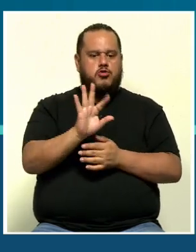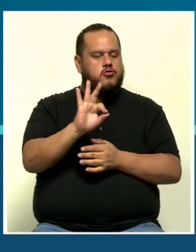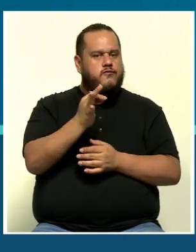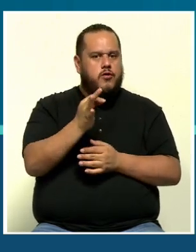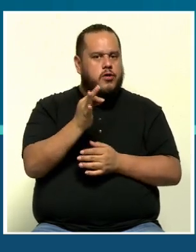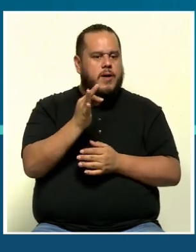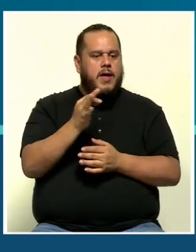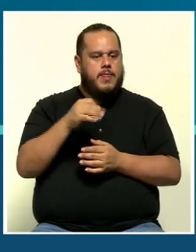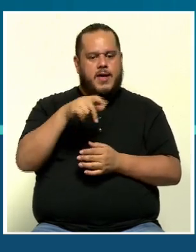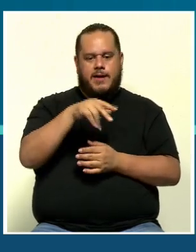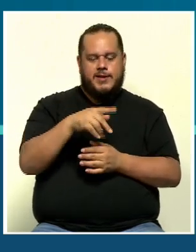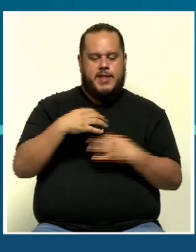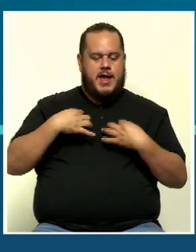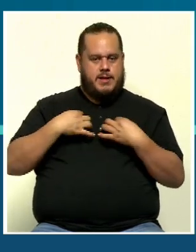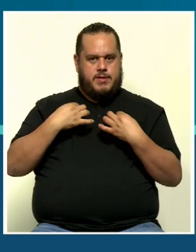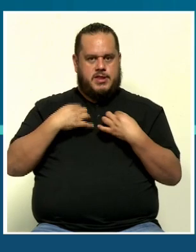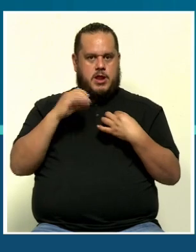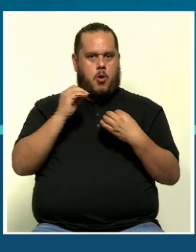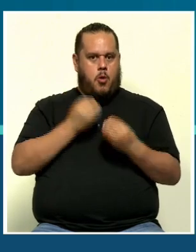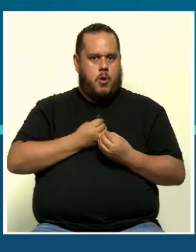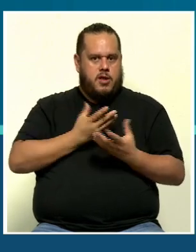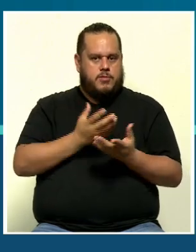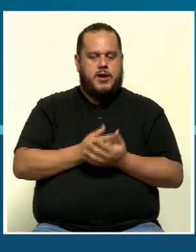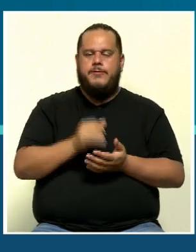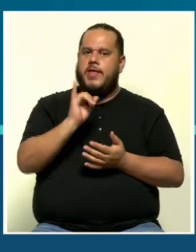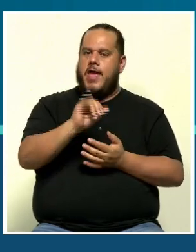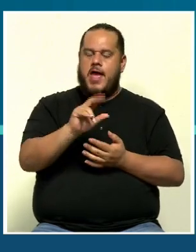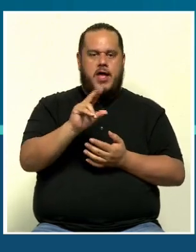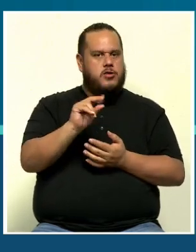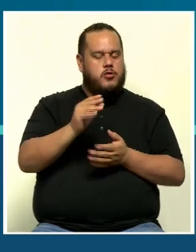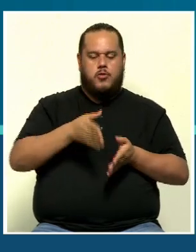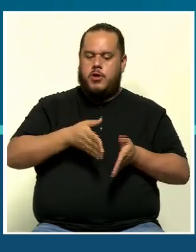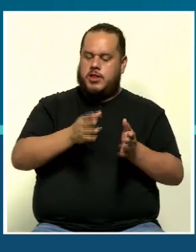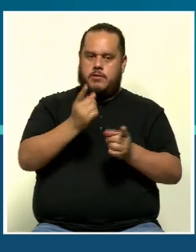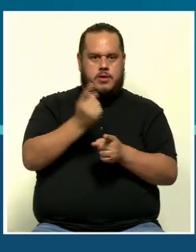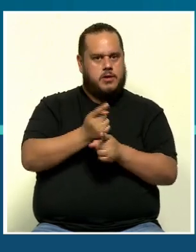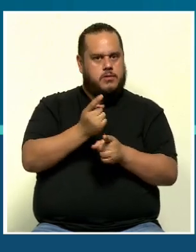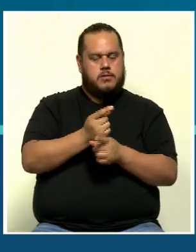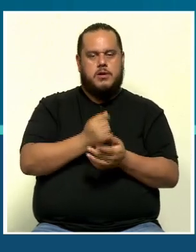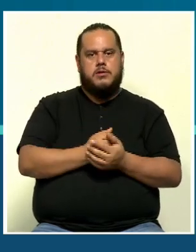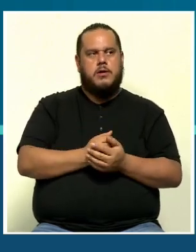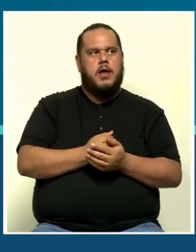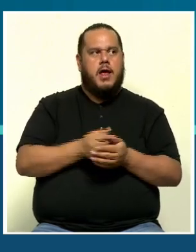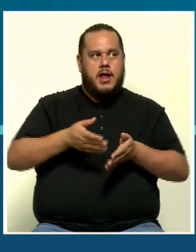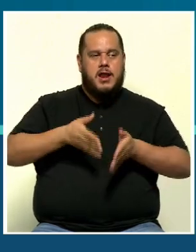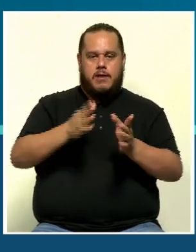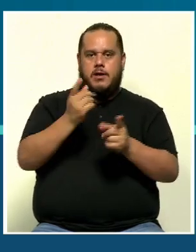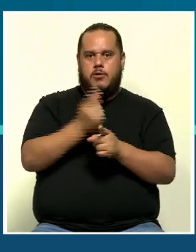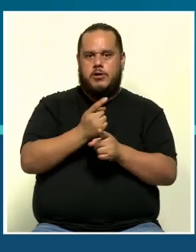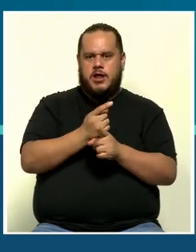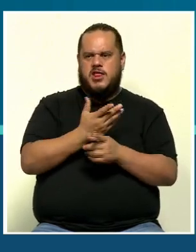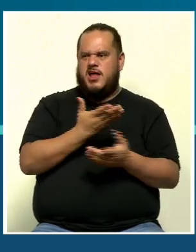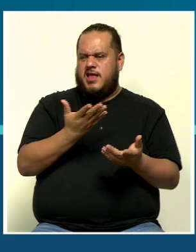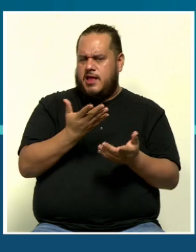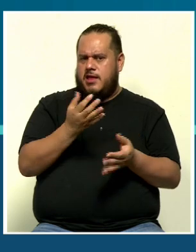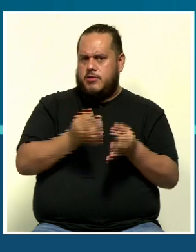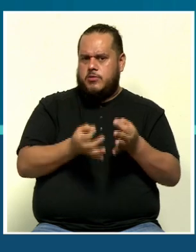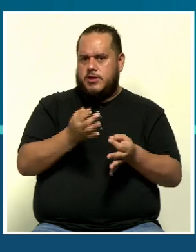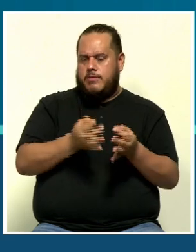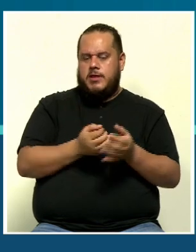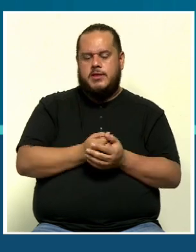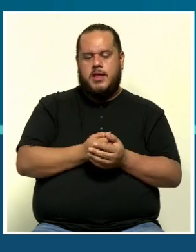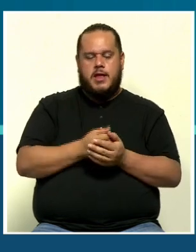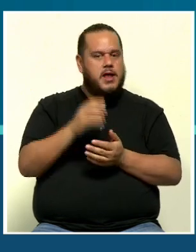o de expresarse. Esto no es la vía correcta. La vía correcta es justamente